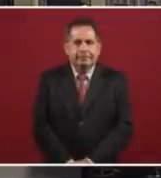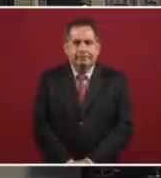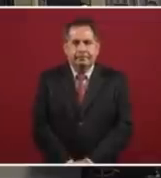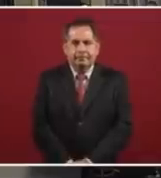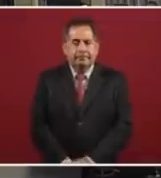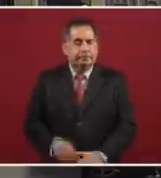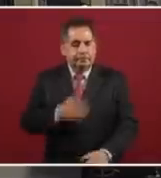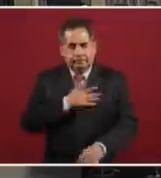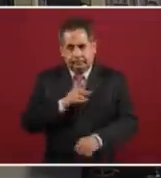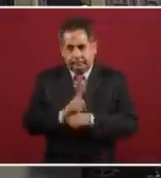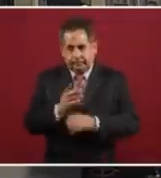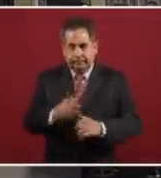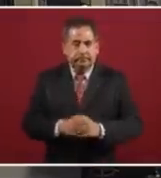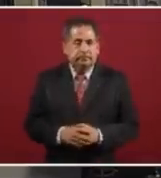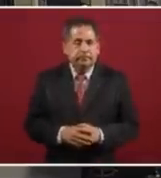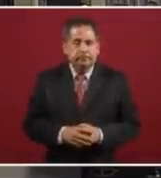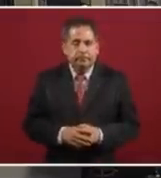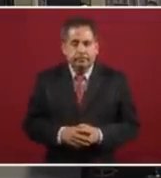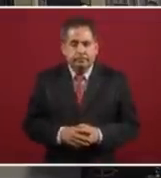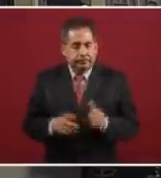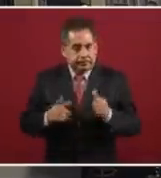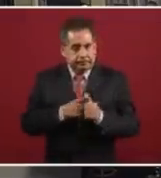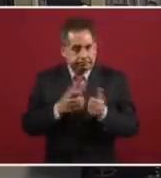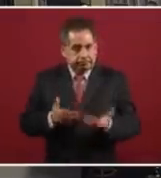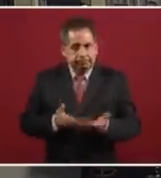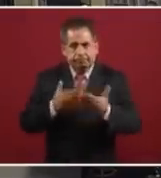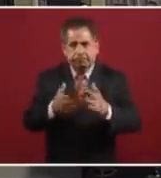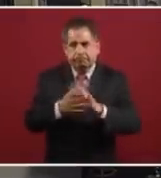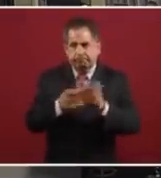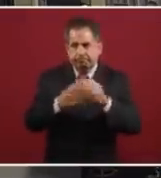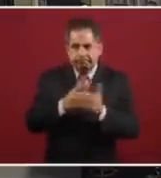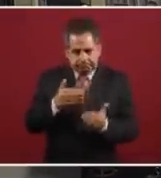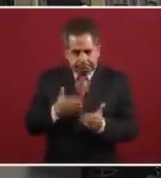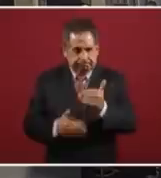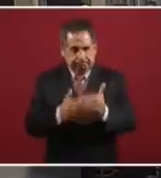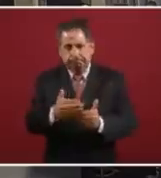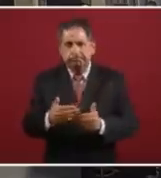Gracias. Muy buenos días. Permítanme compartir con ustedes los avances,